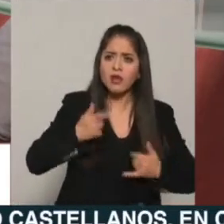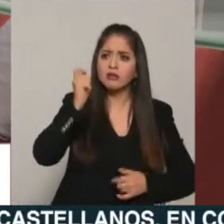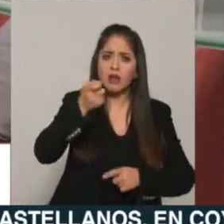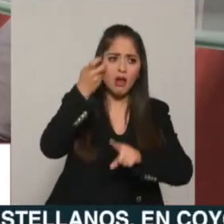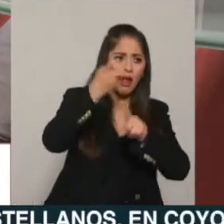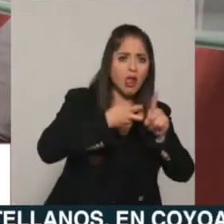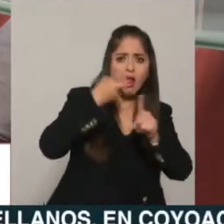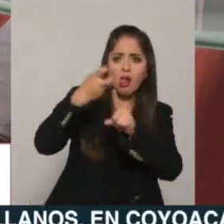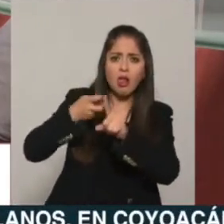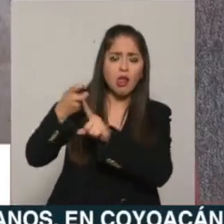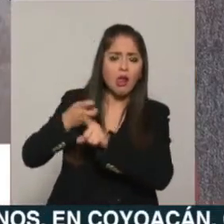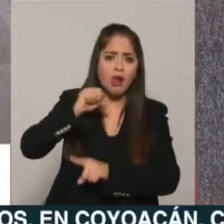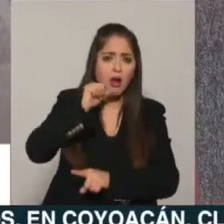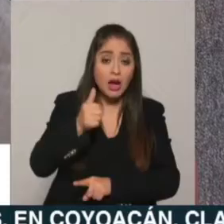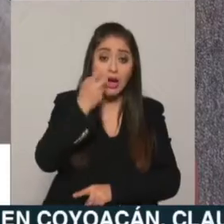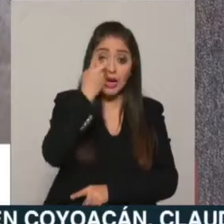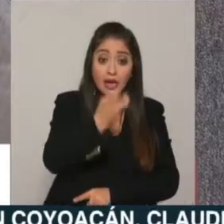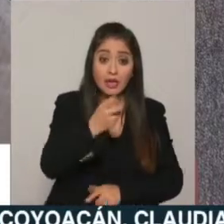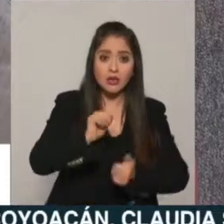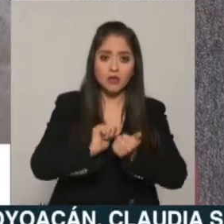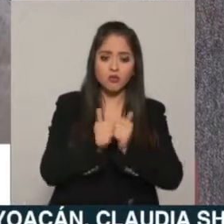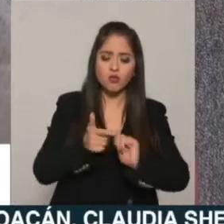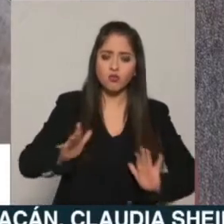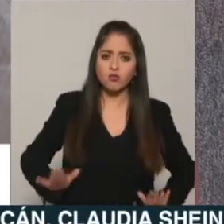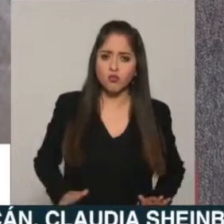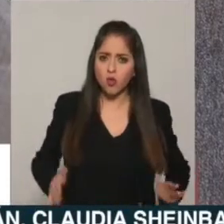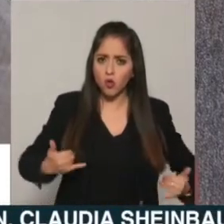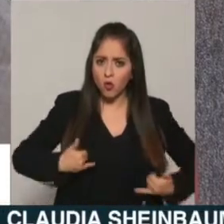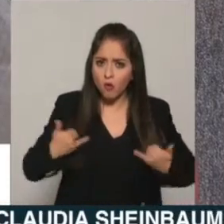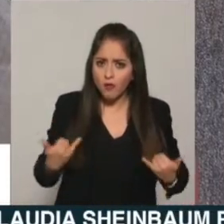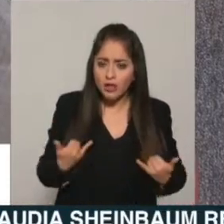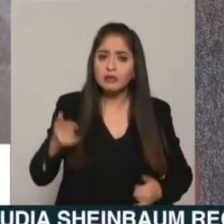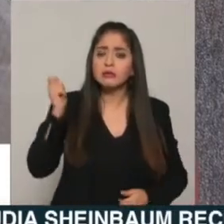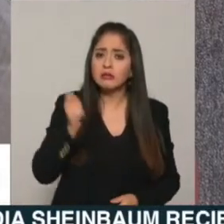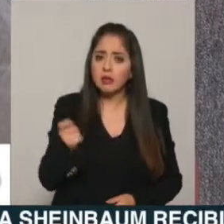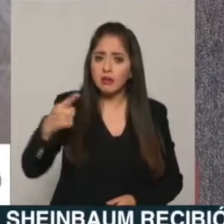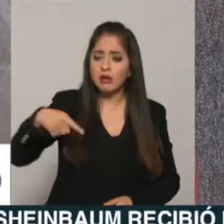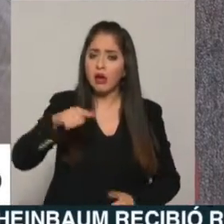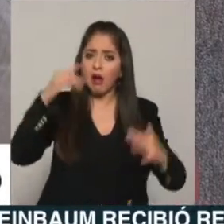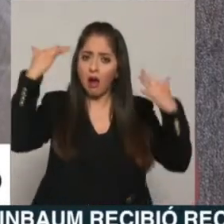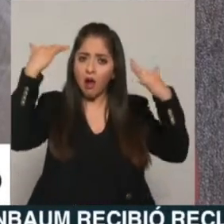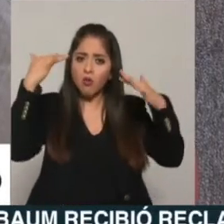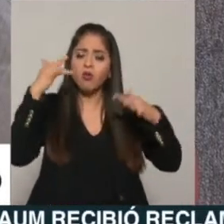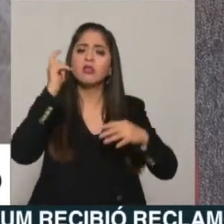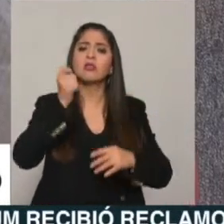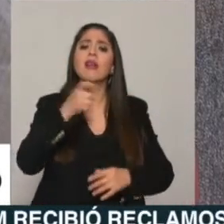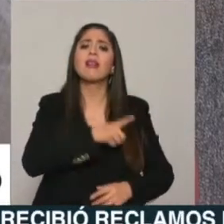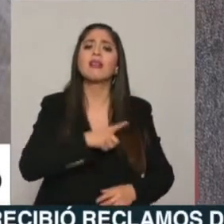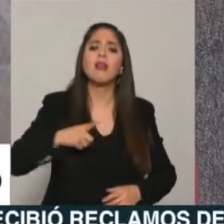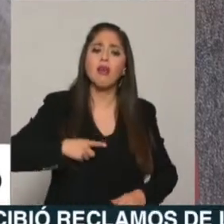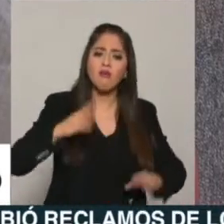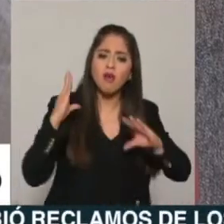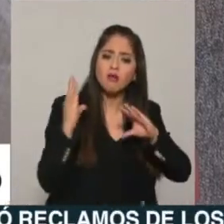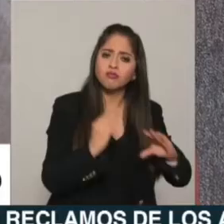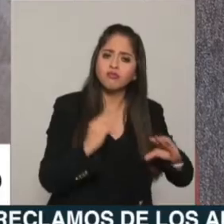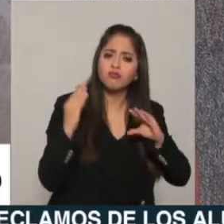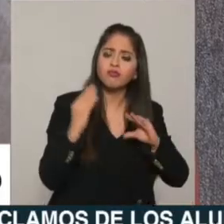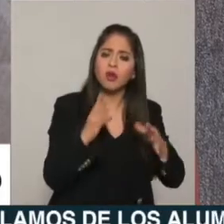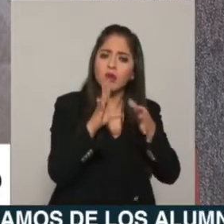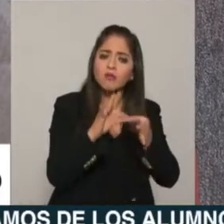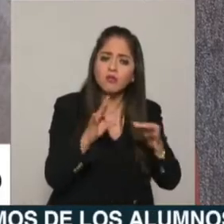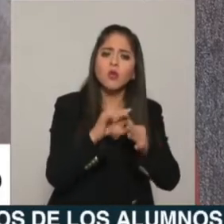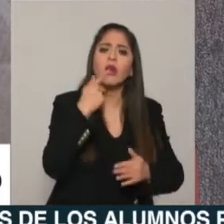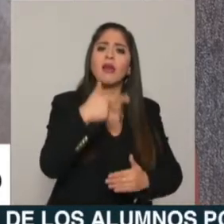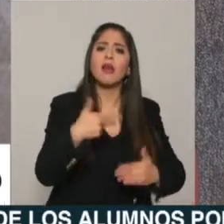parte de la característica de la adolescencia. Corresponde a los adultos orientarlos, corresponde a los adultos entender el desarrollo